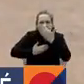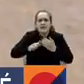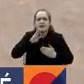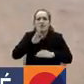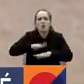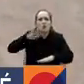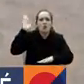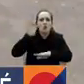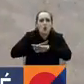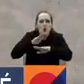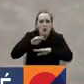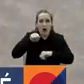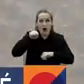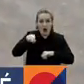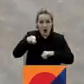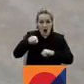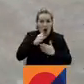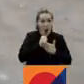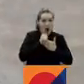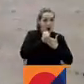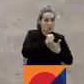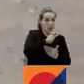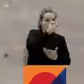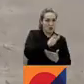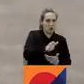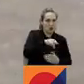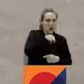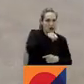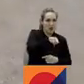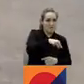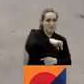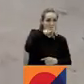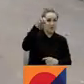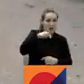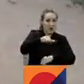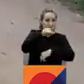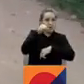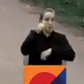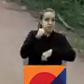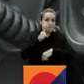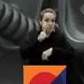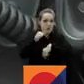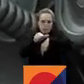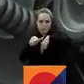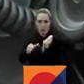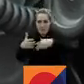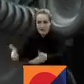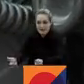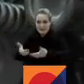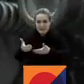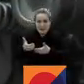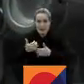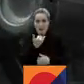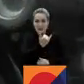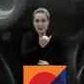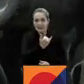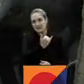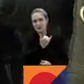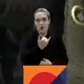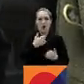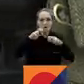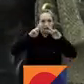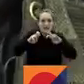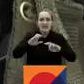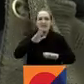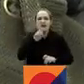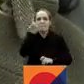responsables tuvieron ayuda de un especialista para cometer el crimen y dejar con vida al bebé. Ya están tras la pista del autor